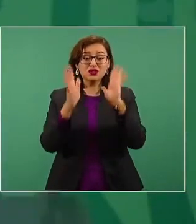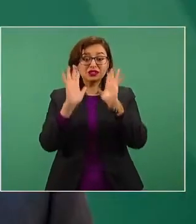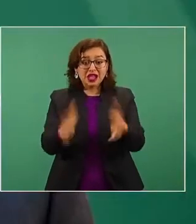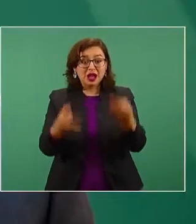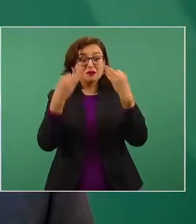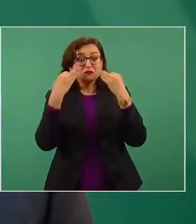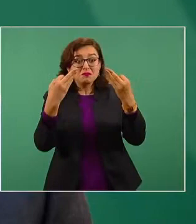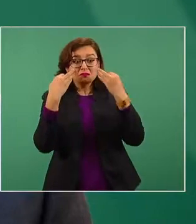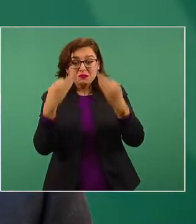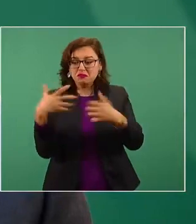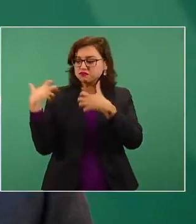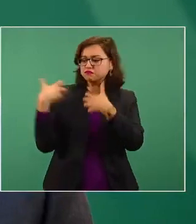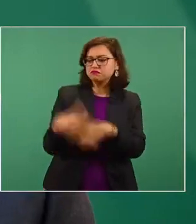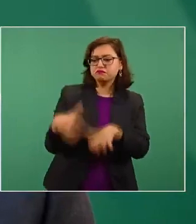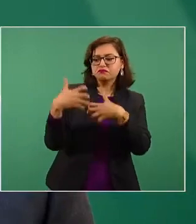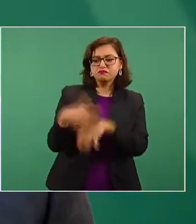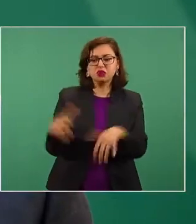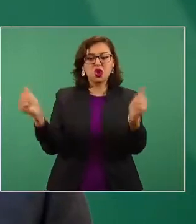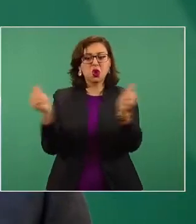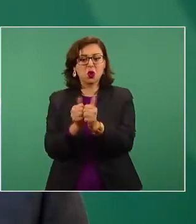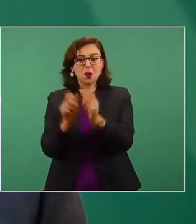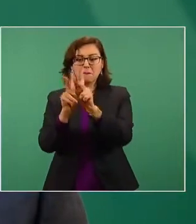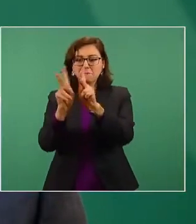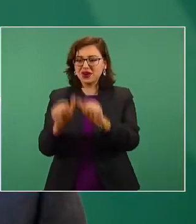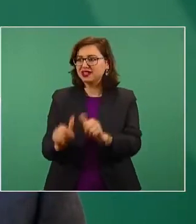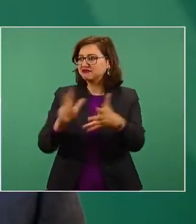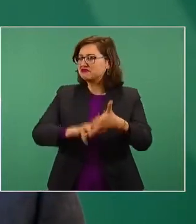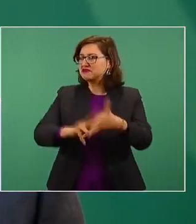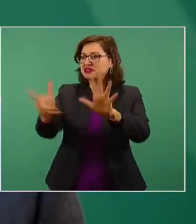el movimiento pacífico, la no violencia.